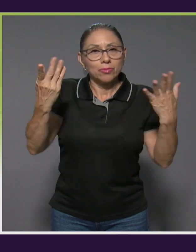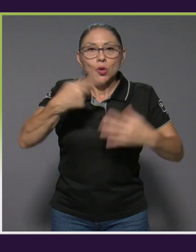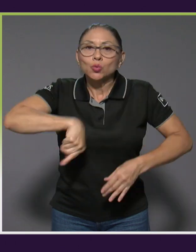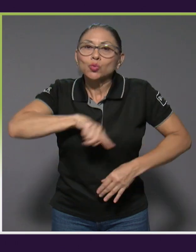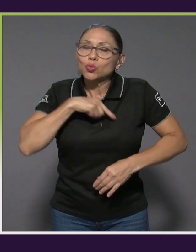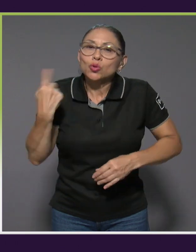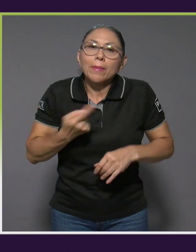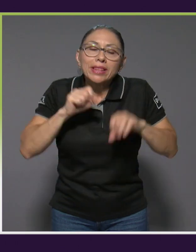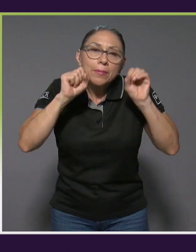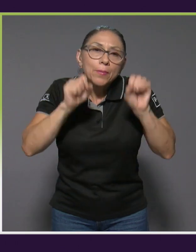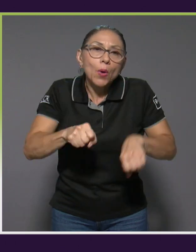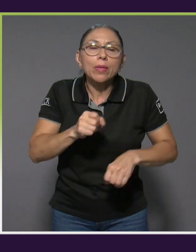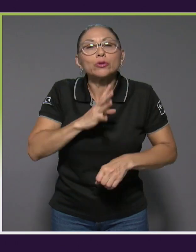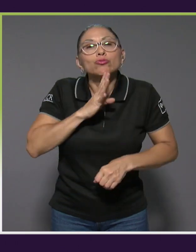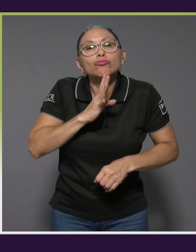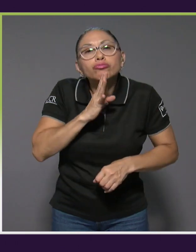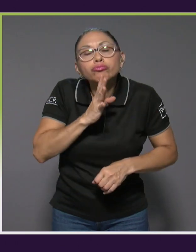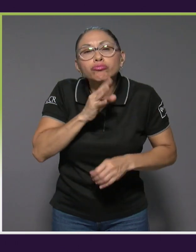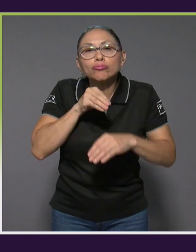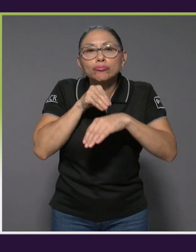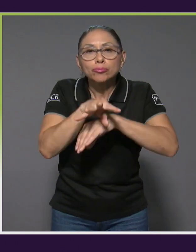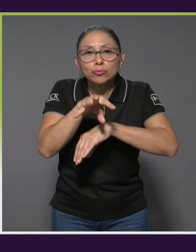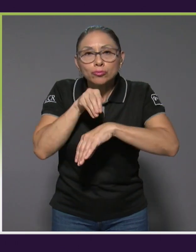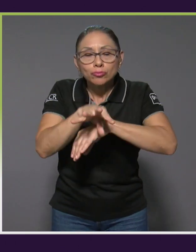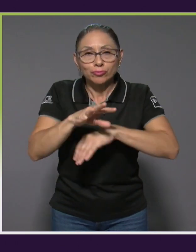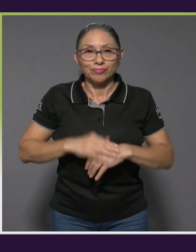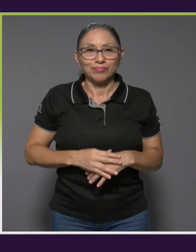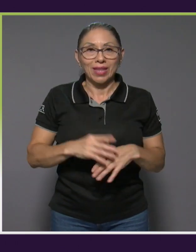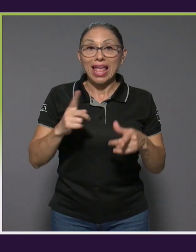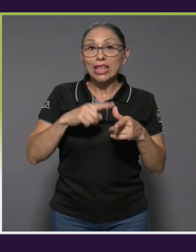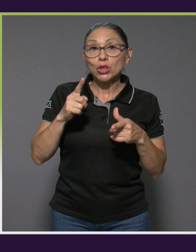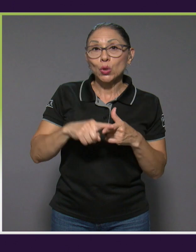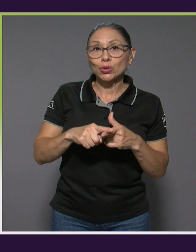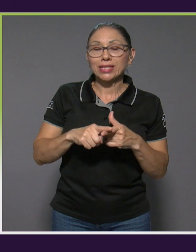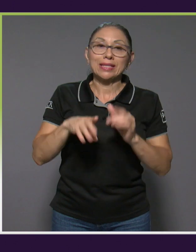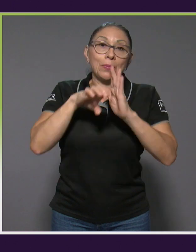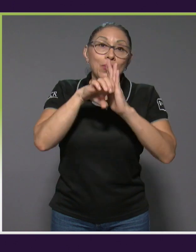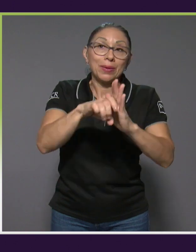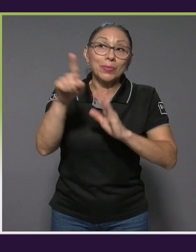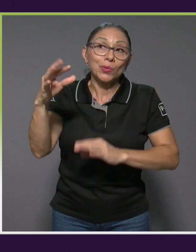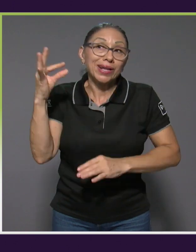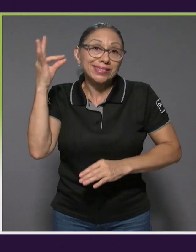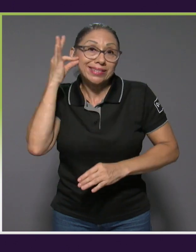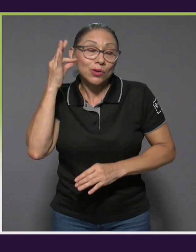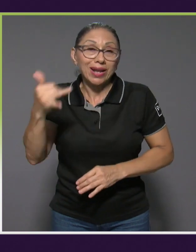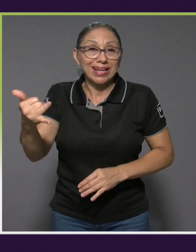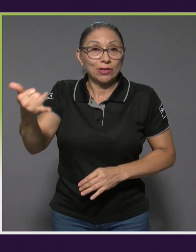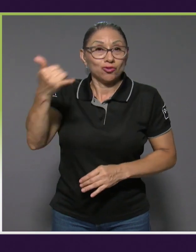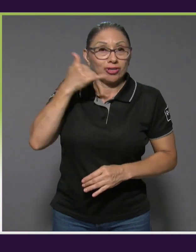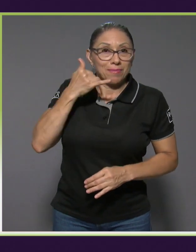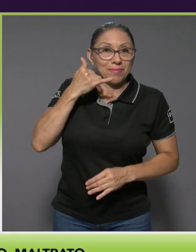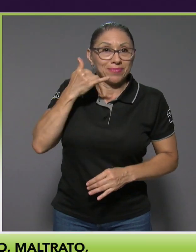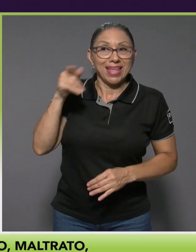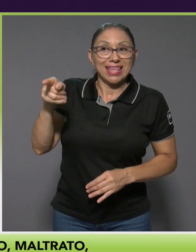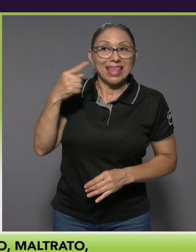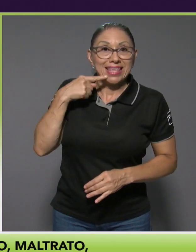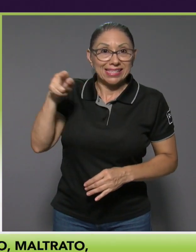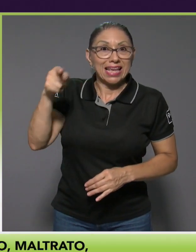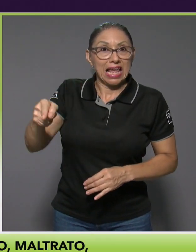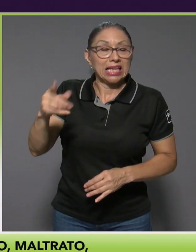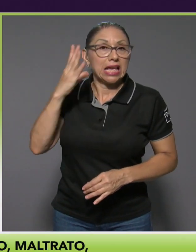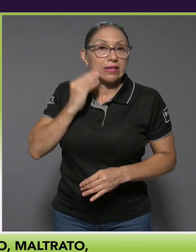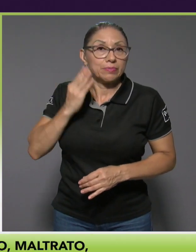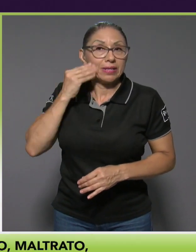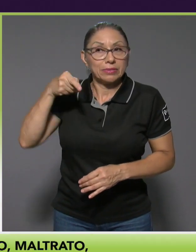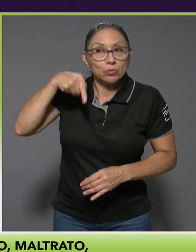orientar. Y entonces le decimos a una señora que nos llama para decirnos que está siendo violentada de